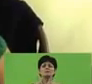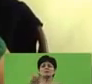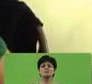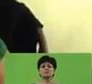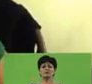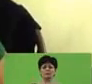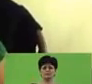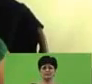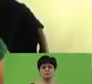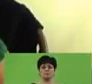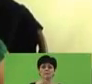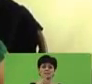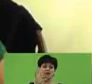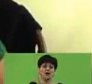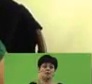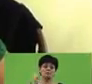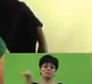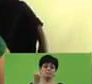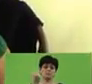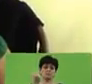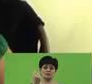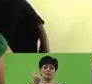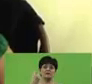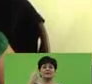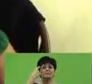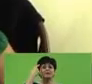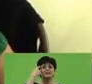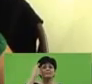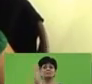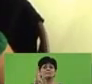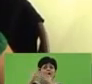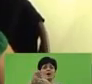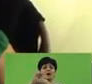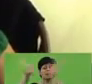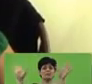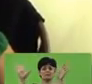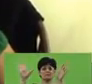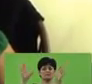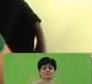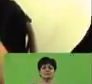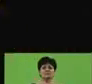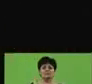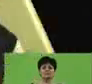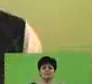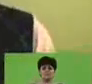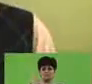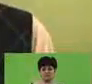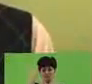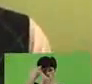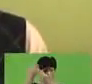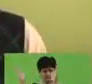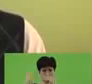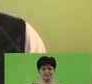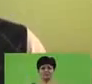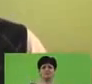funcional, me parece un puntapié inicial para una apertura de mentes, empezando por la mía. Mi es José Silva,